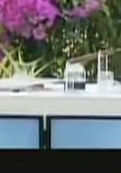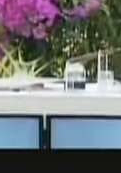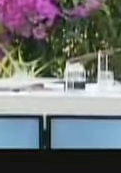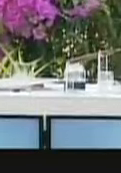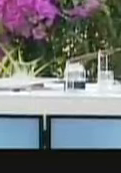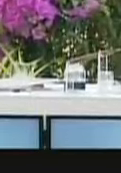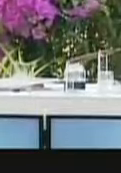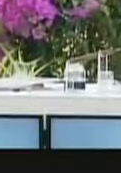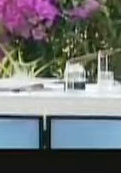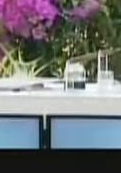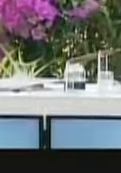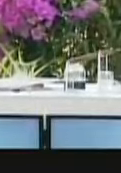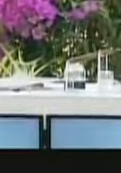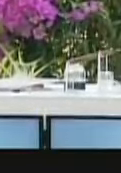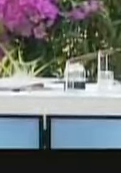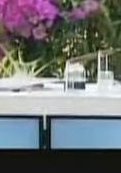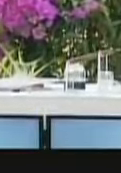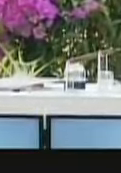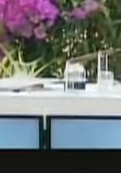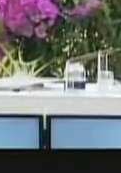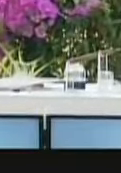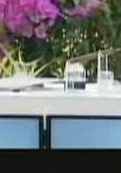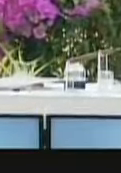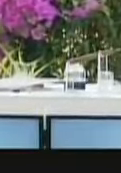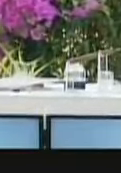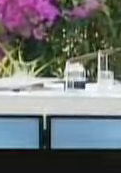fentanilo, dijo Laura Richardson.